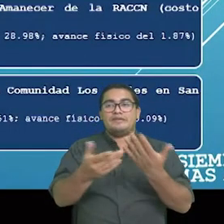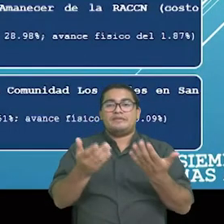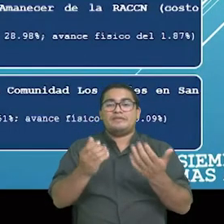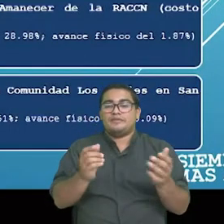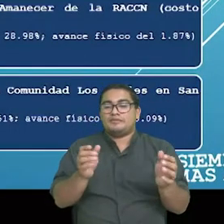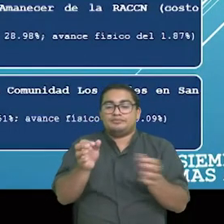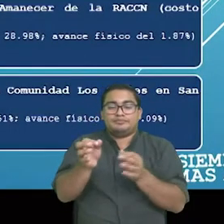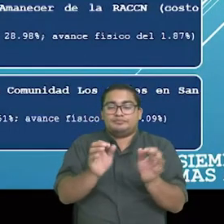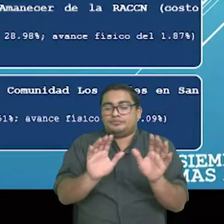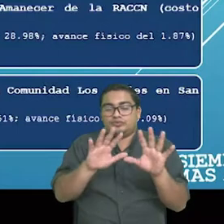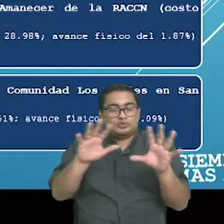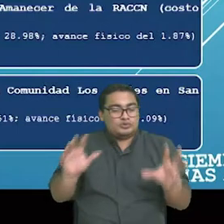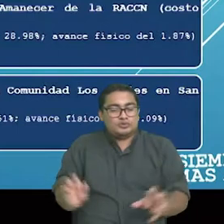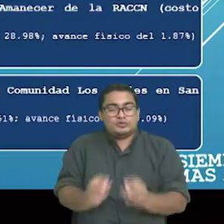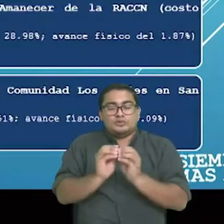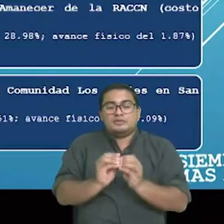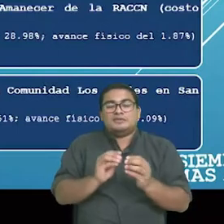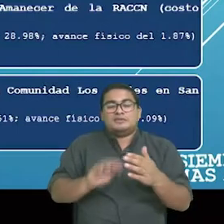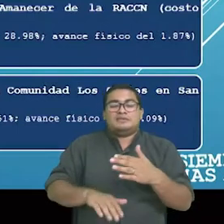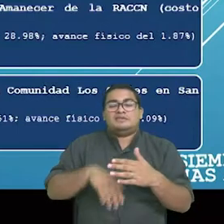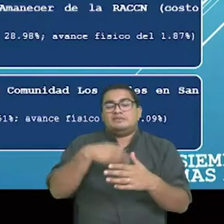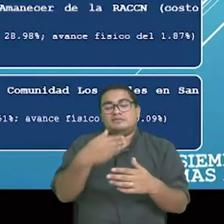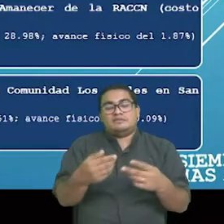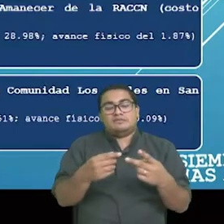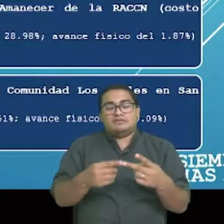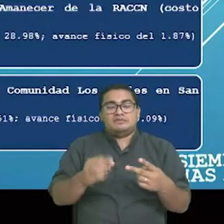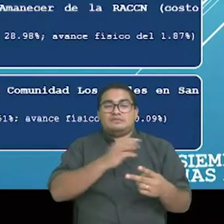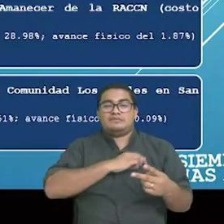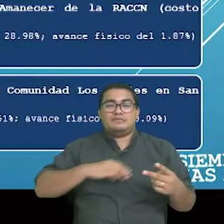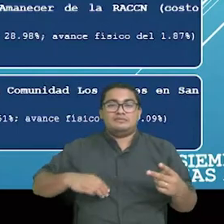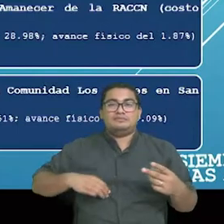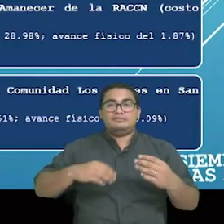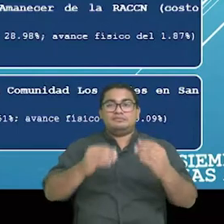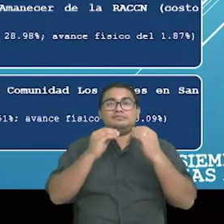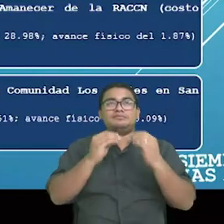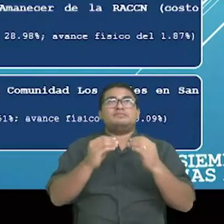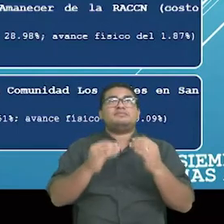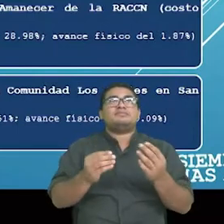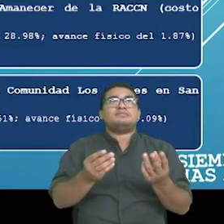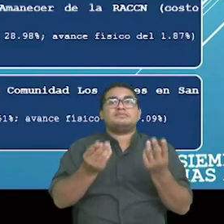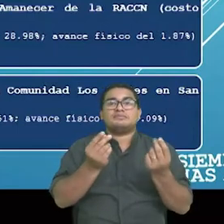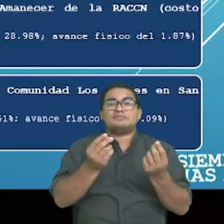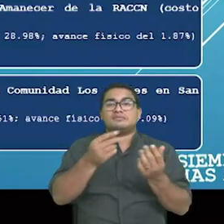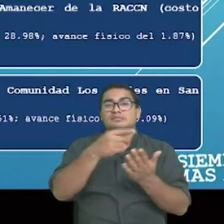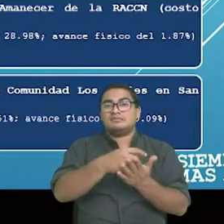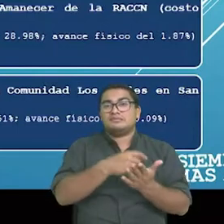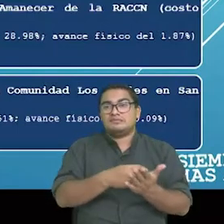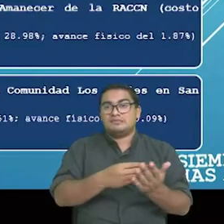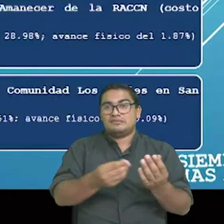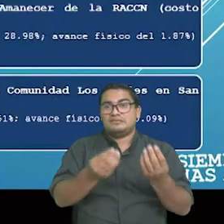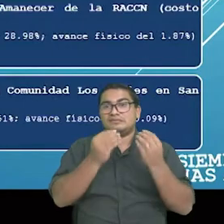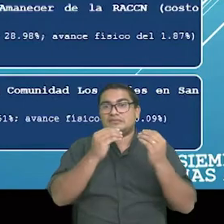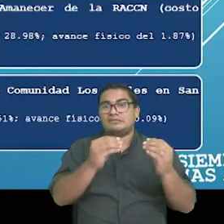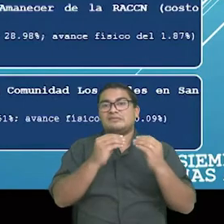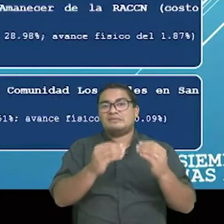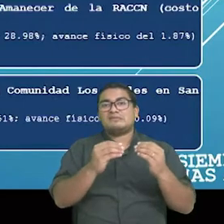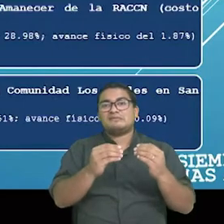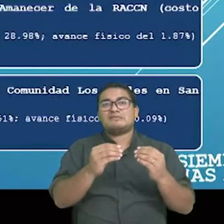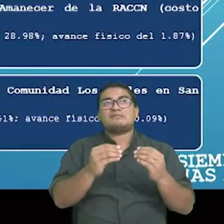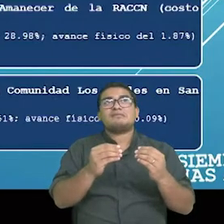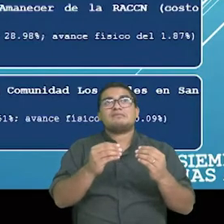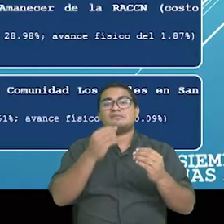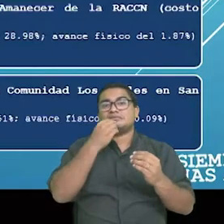articularlos todos. Luego veamos el presupuesto del Ministerio de Educación. Sí, sí. Si nosotros observamos educación, nosotros tomamos educación